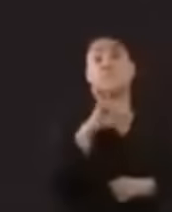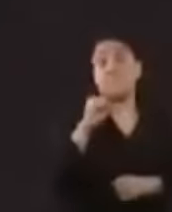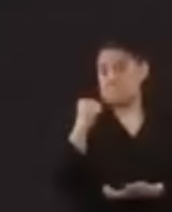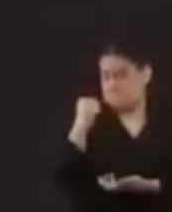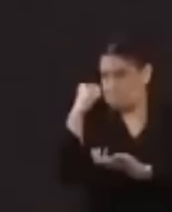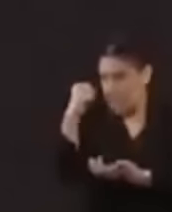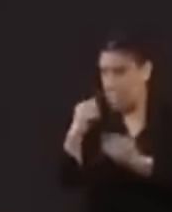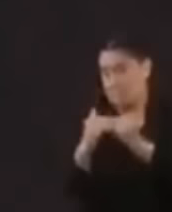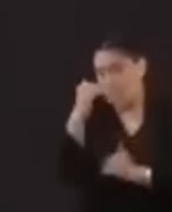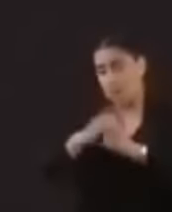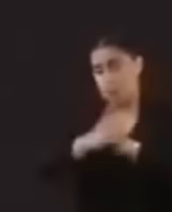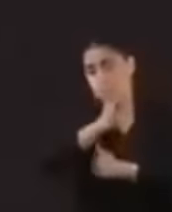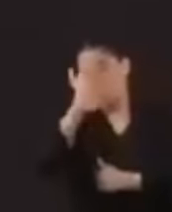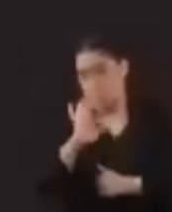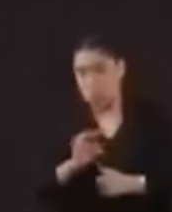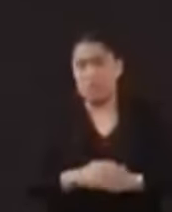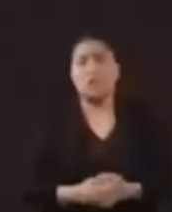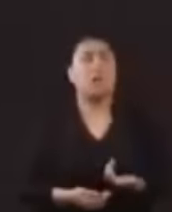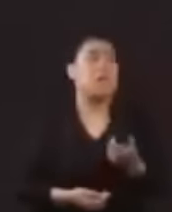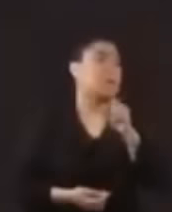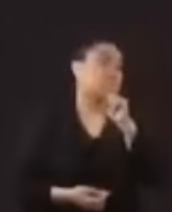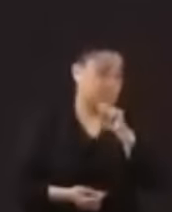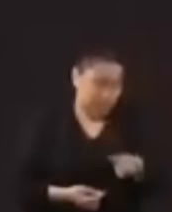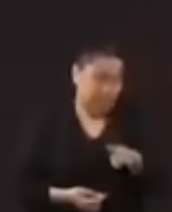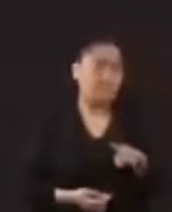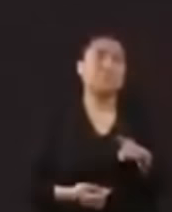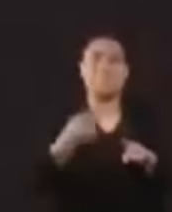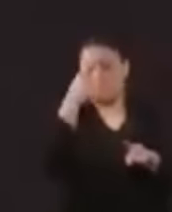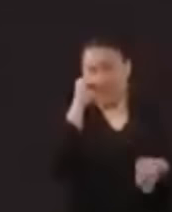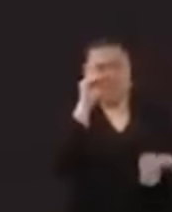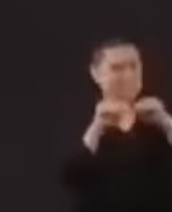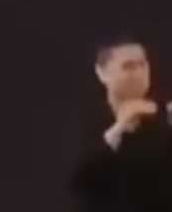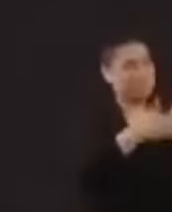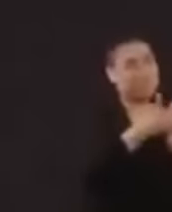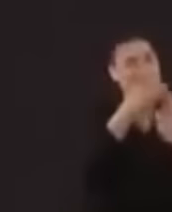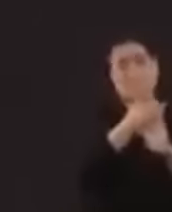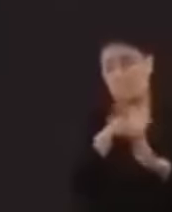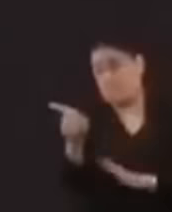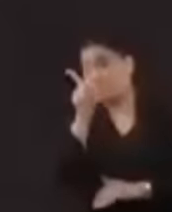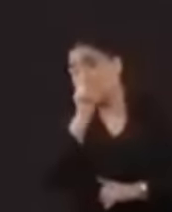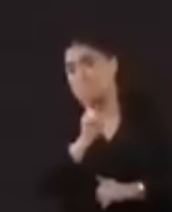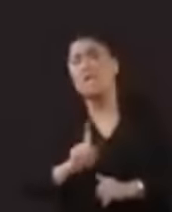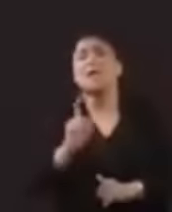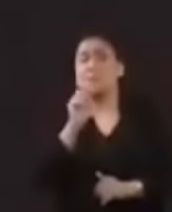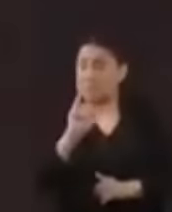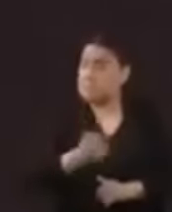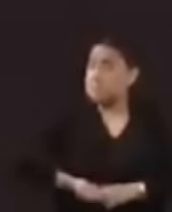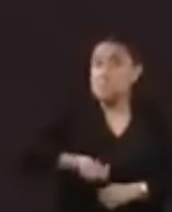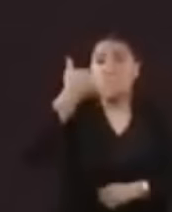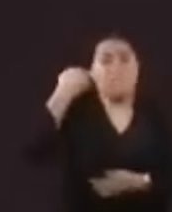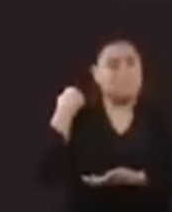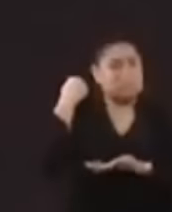más del 11%. Lo mismo han dicho en infraestructura, mentiras. Se prevé una inversión histórica